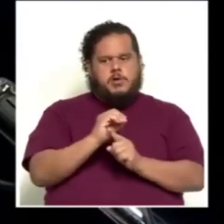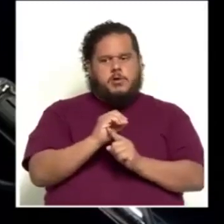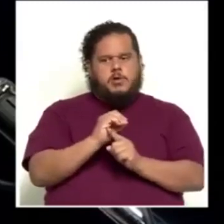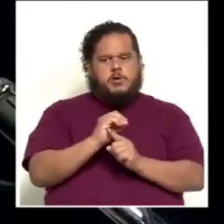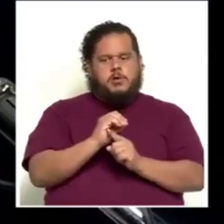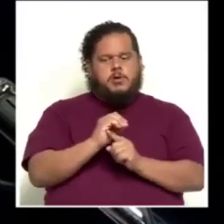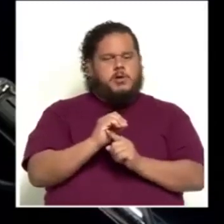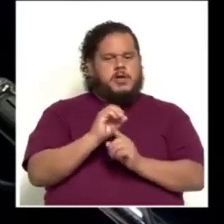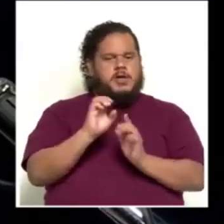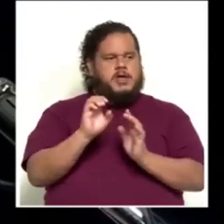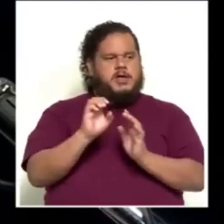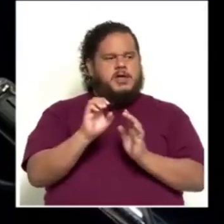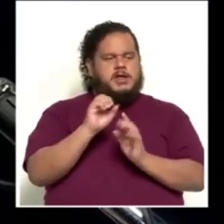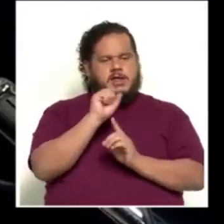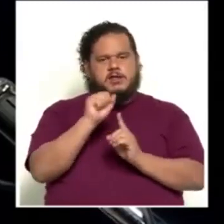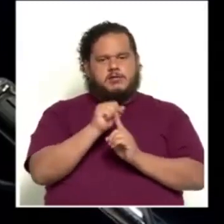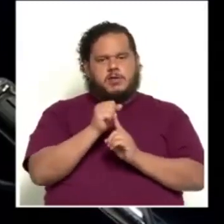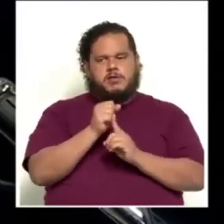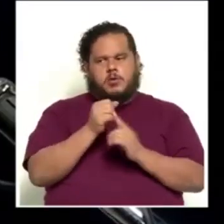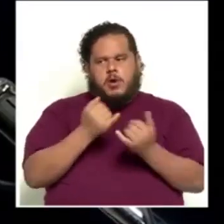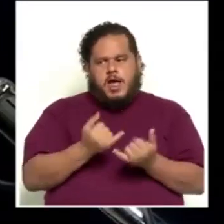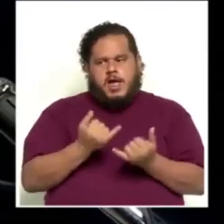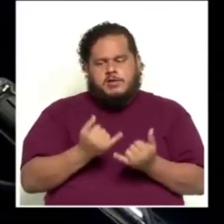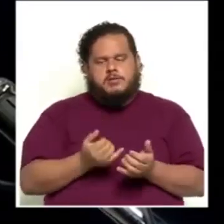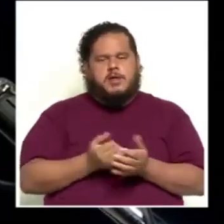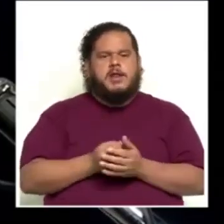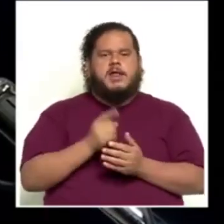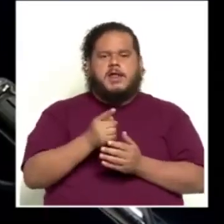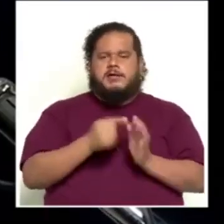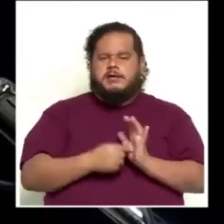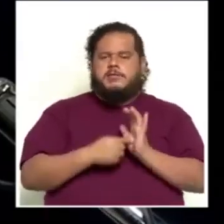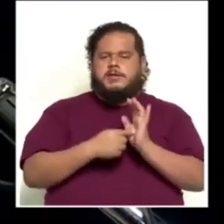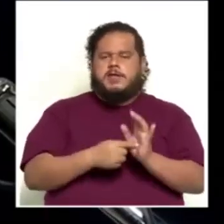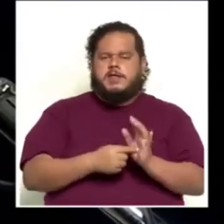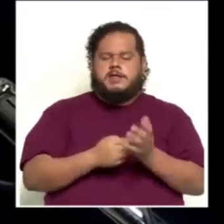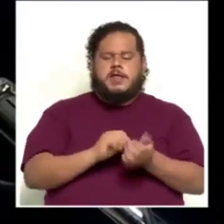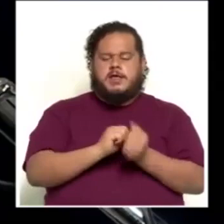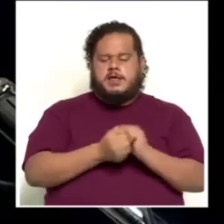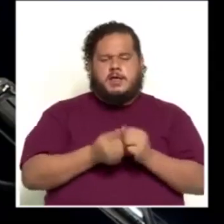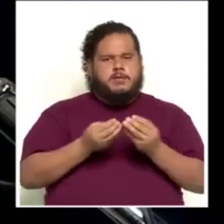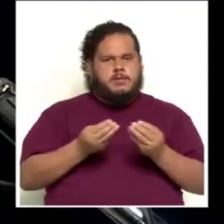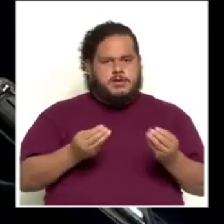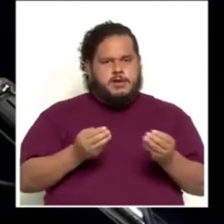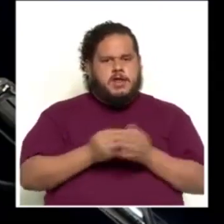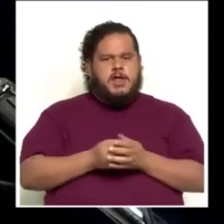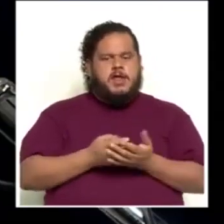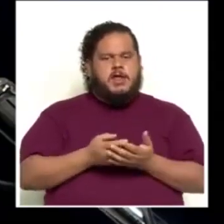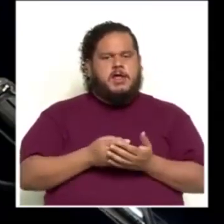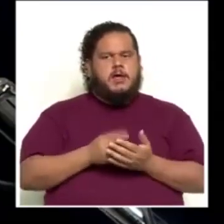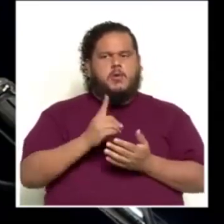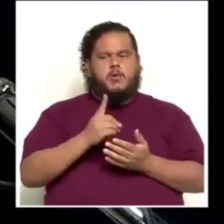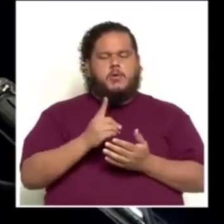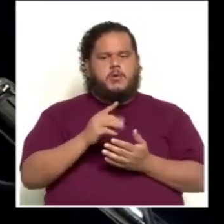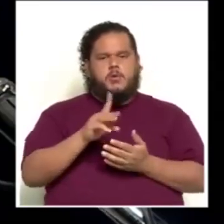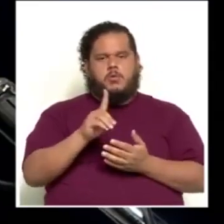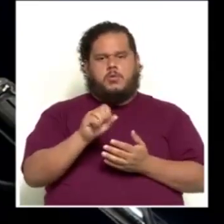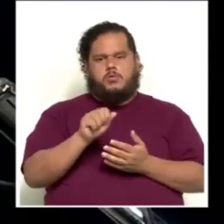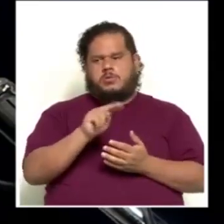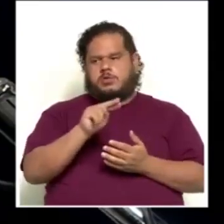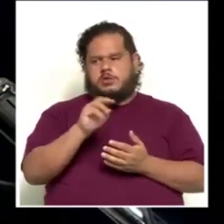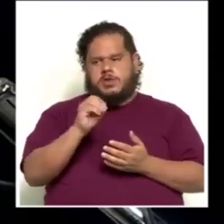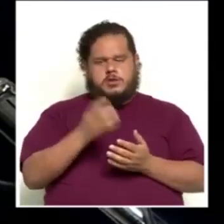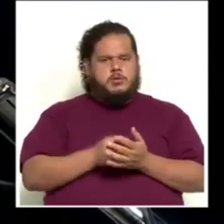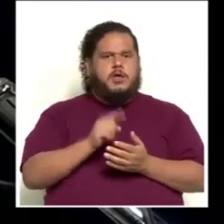actual, sino que representa, materializa la reivindicación de un daño. Y permítanme explicar esto, porque eso va